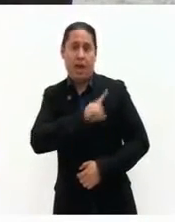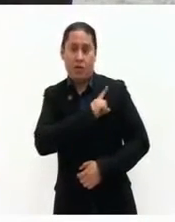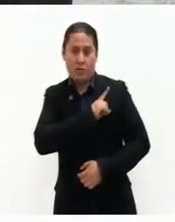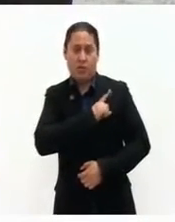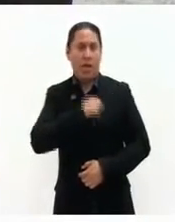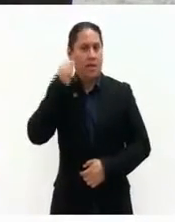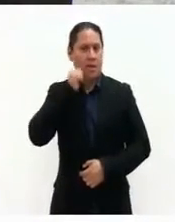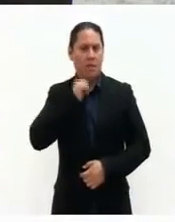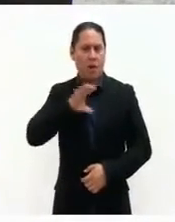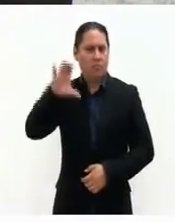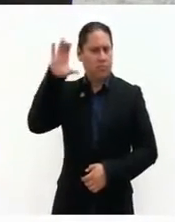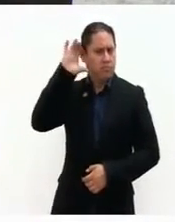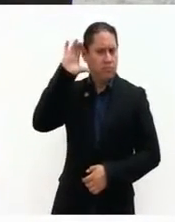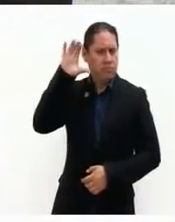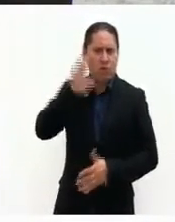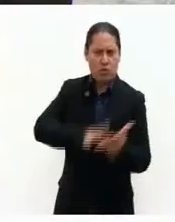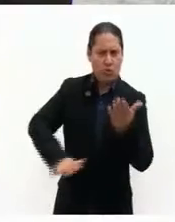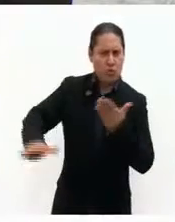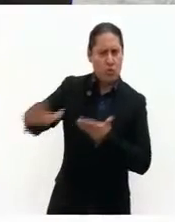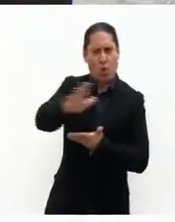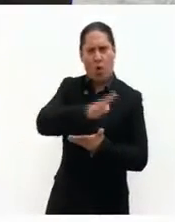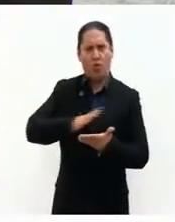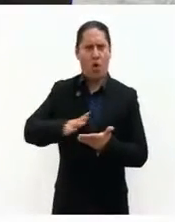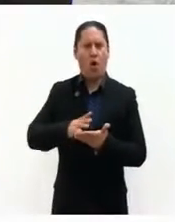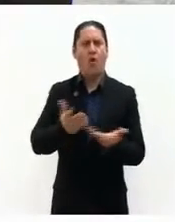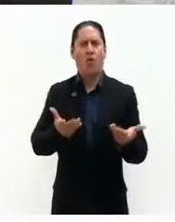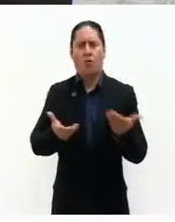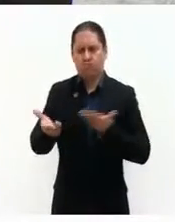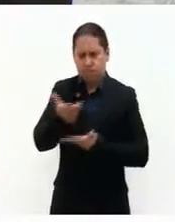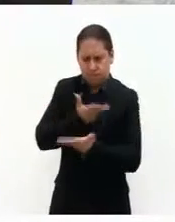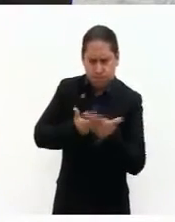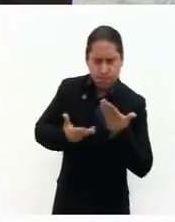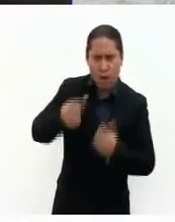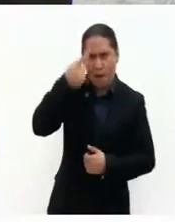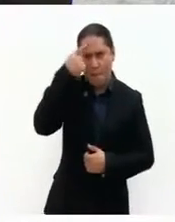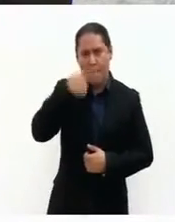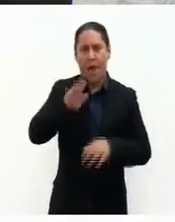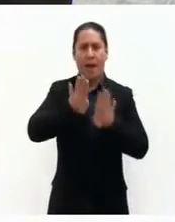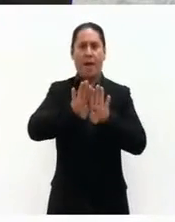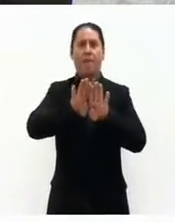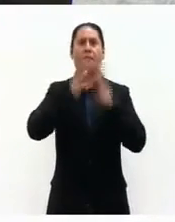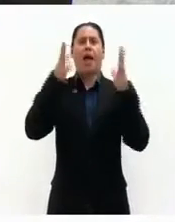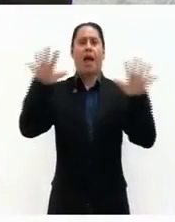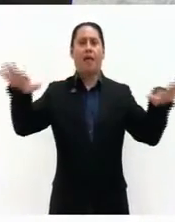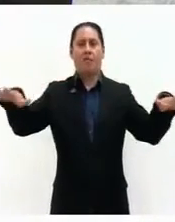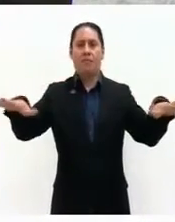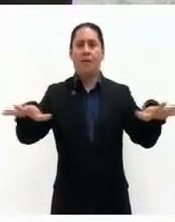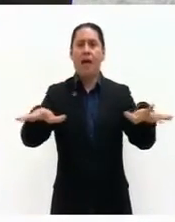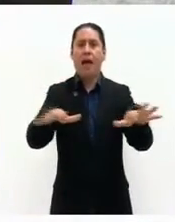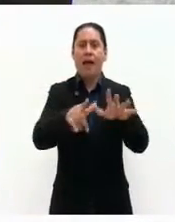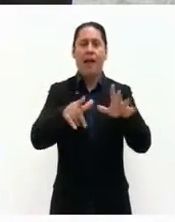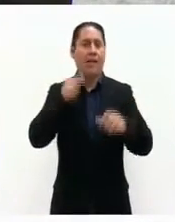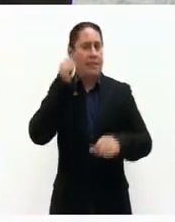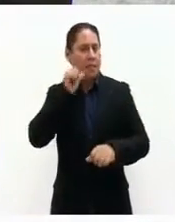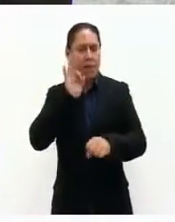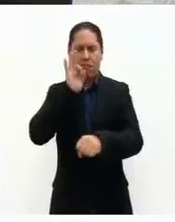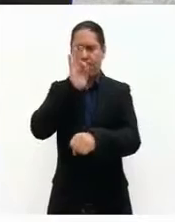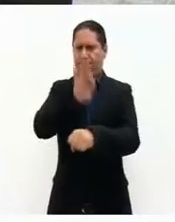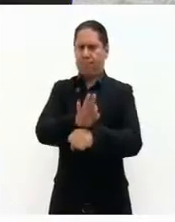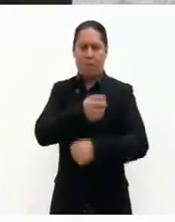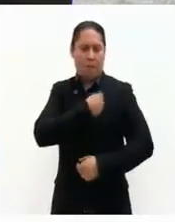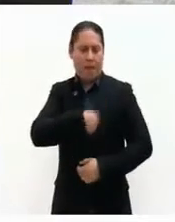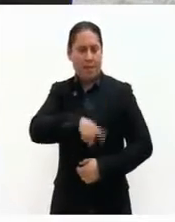escuchado los planteamientos de los comerciantes y empresarios del sector turístico para abrir las playas al público bajo protocolos